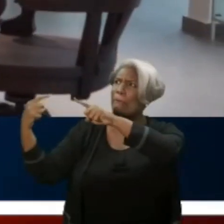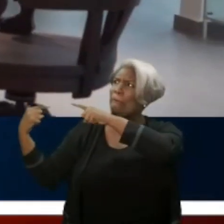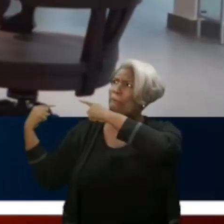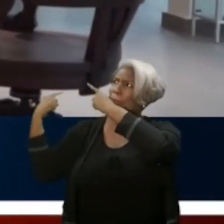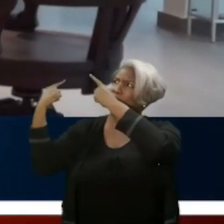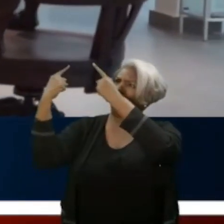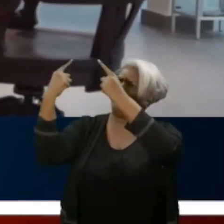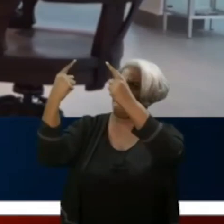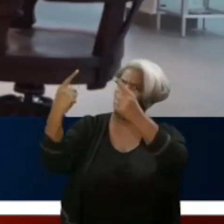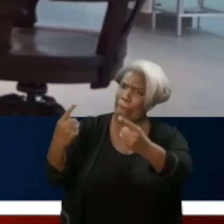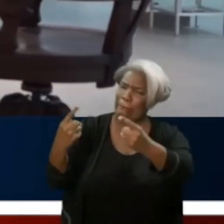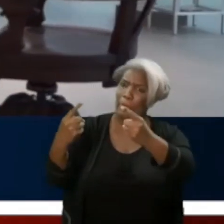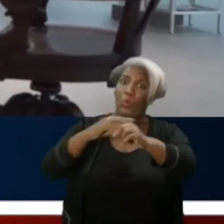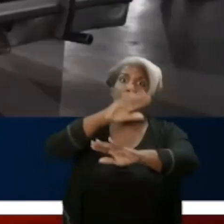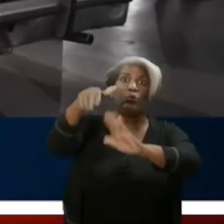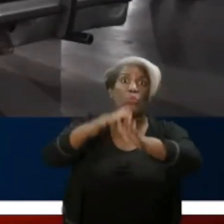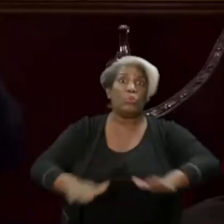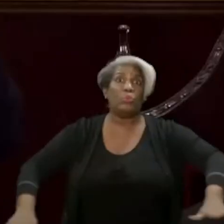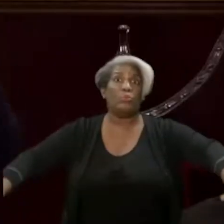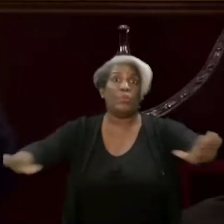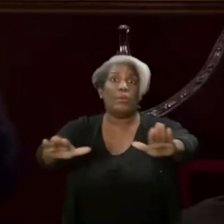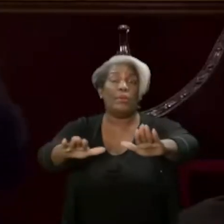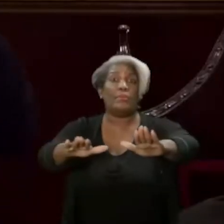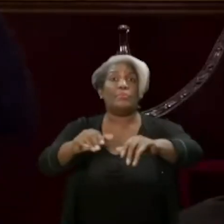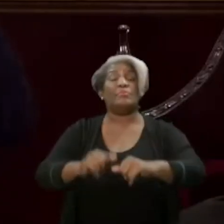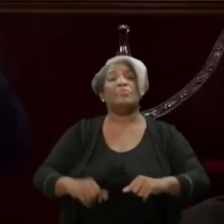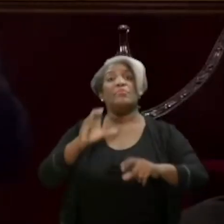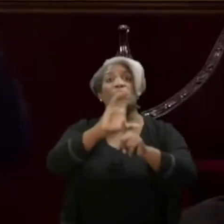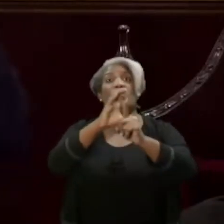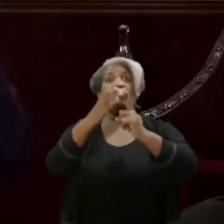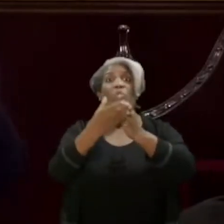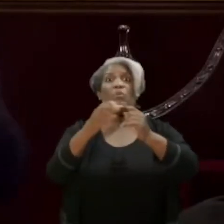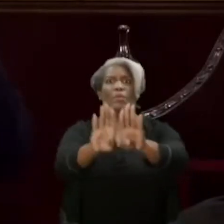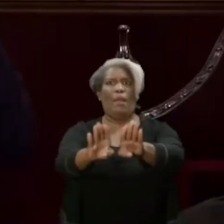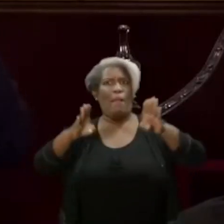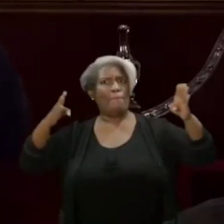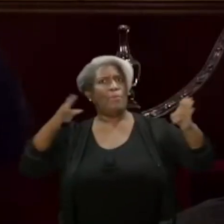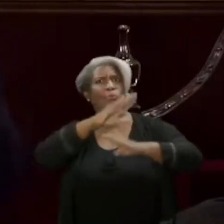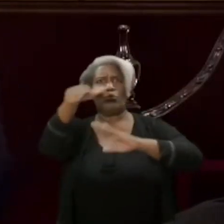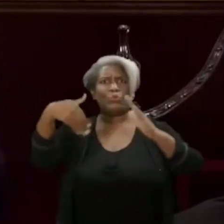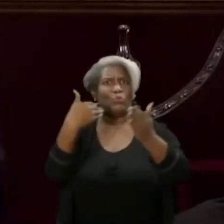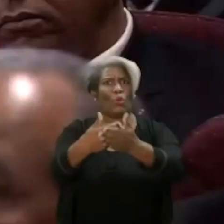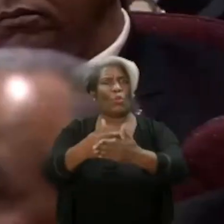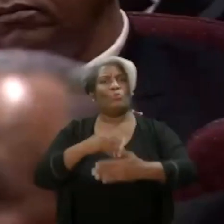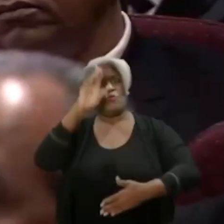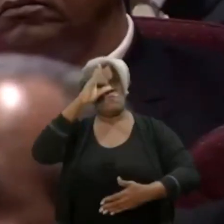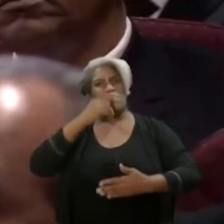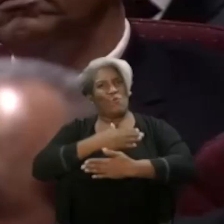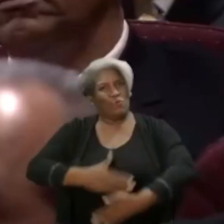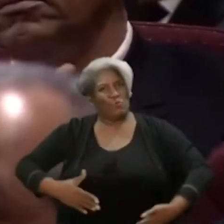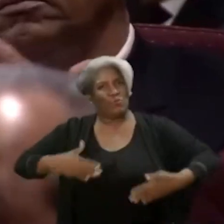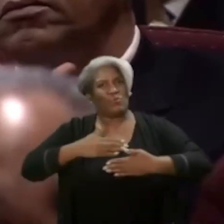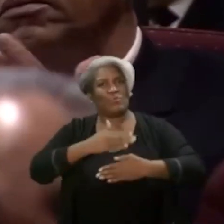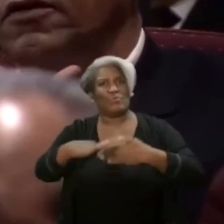los espacios de la Plaza de la Cultura estén abiertos a la vez para el disfrute de los dominicanos y las dominicanas.